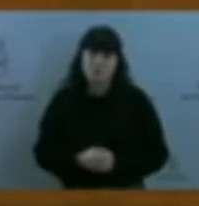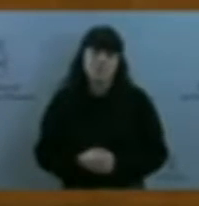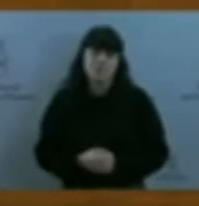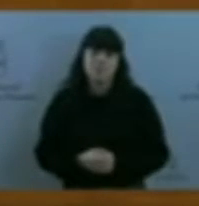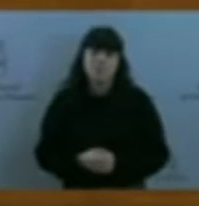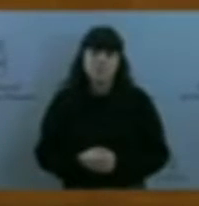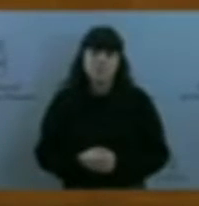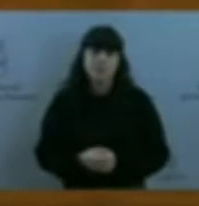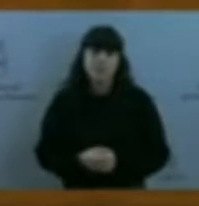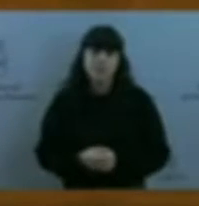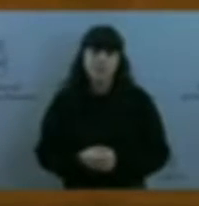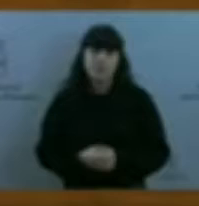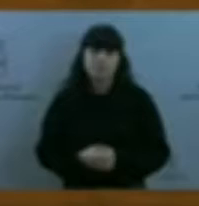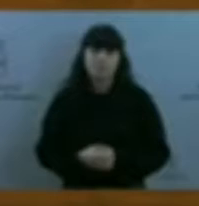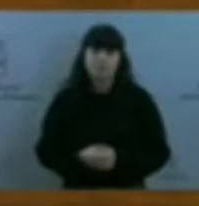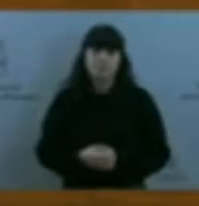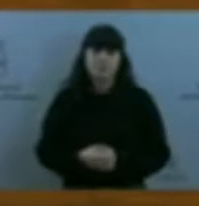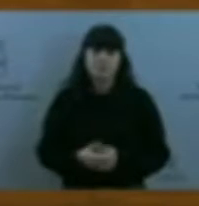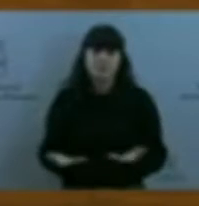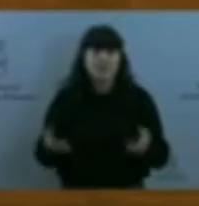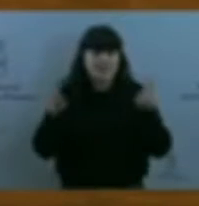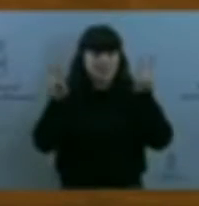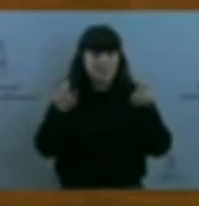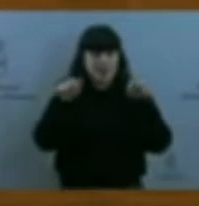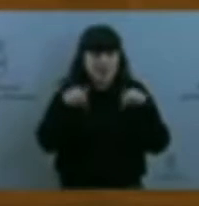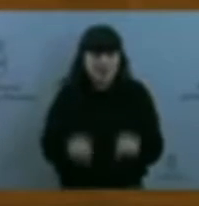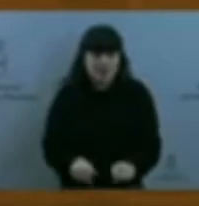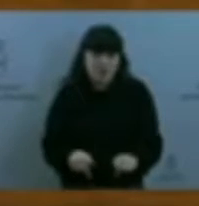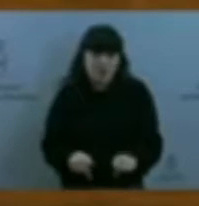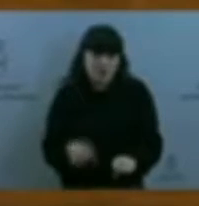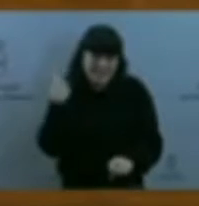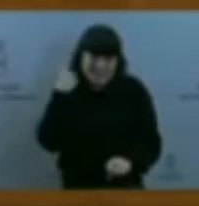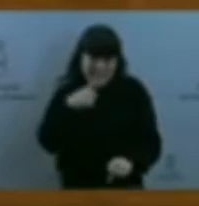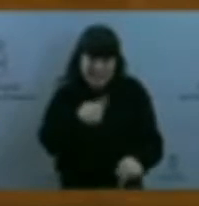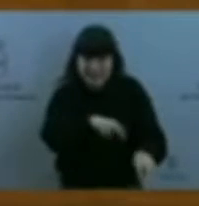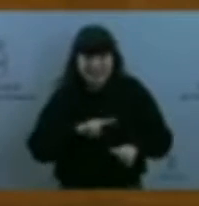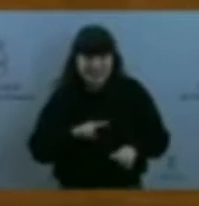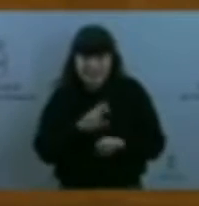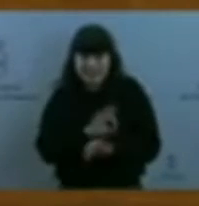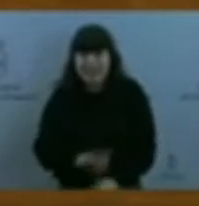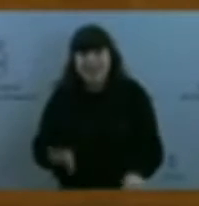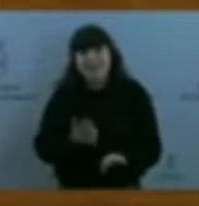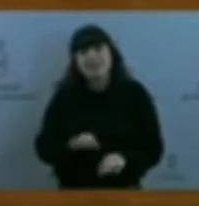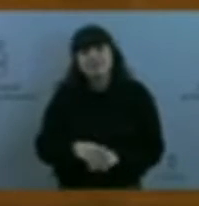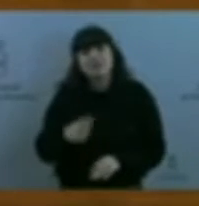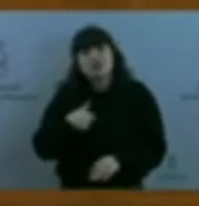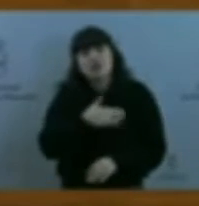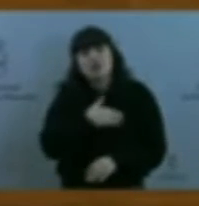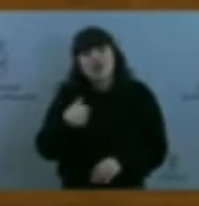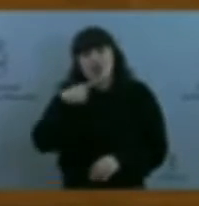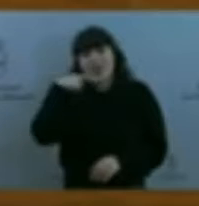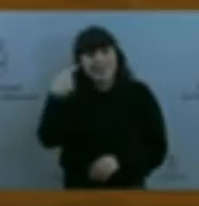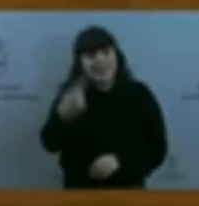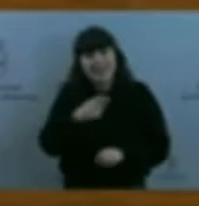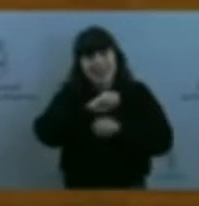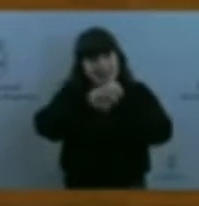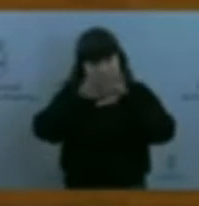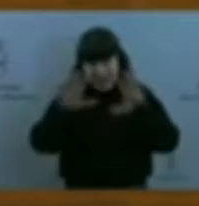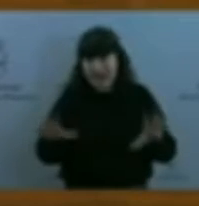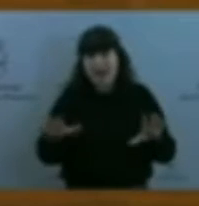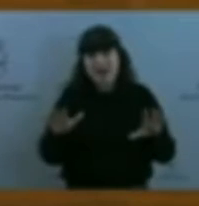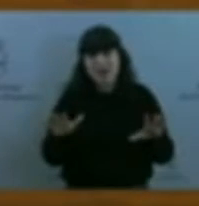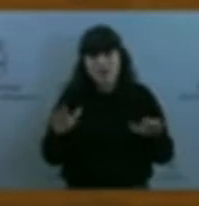nos trae aquí, pues hoy no va a ser menos. Quiero aclarar que todo lo que aquí haremos hoy, de lo que aquí haremos hoy referencia,